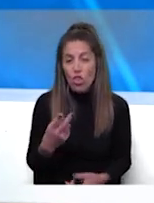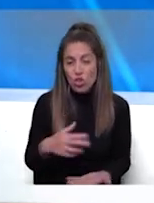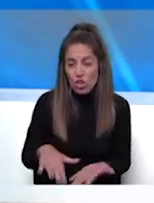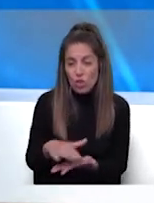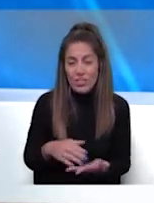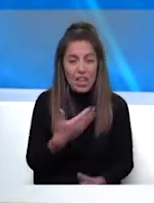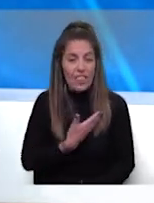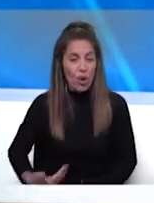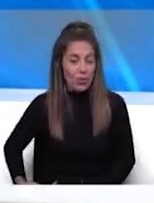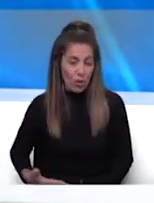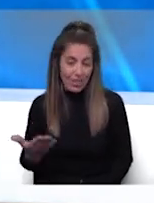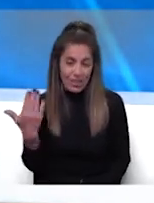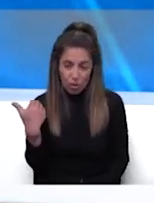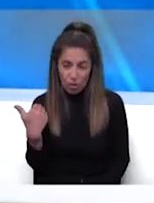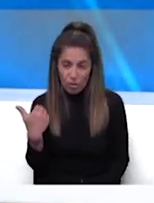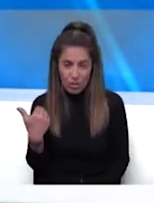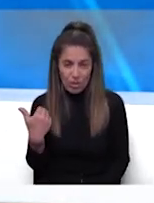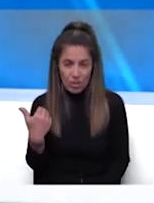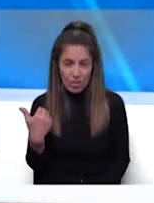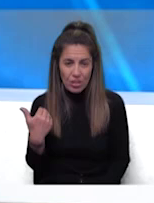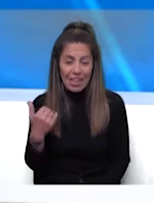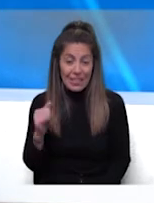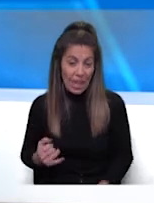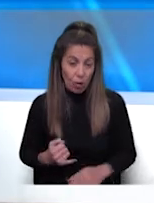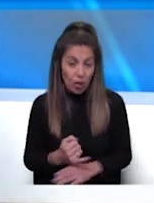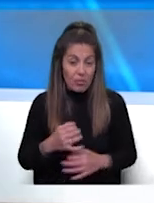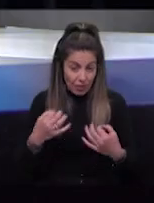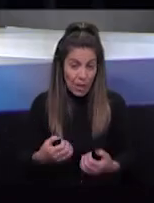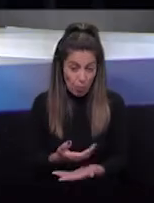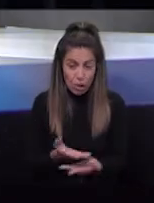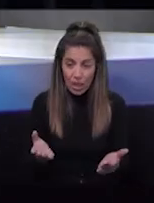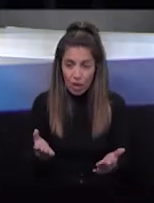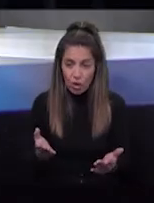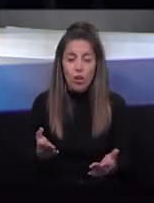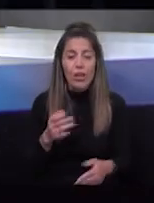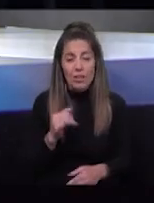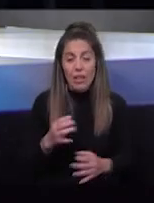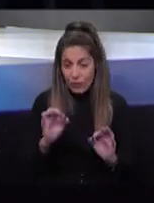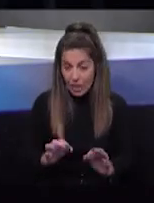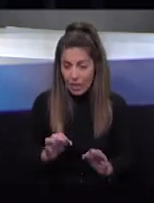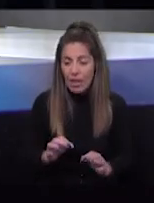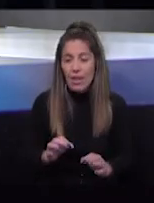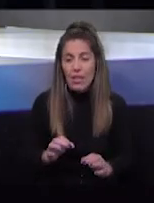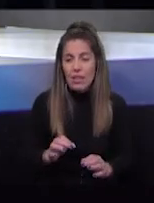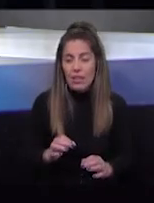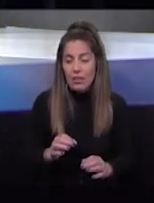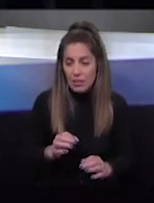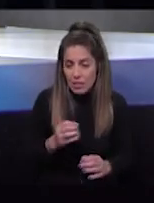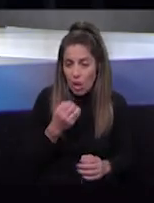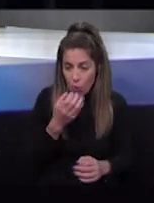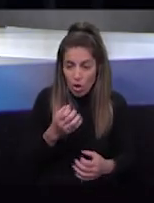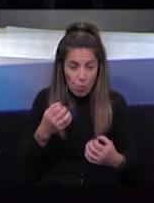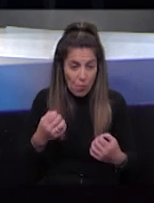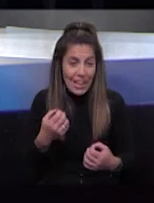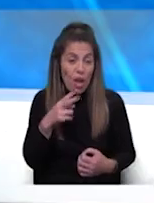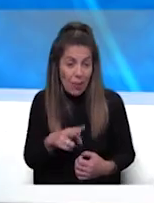del gobierno anterior, que si hay irregularidad está bien mostrarlo, es discutible cuál es la solidez de